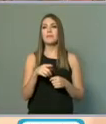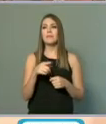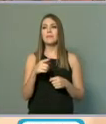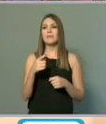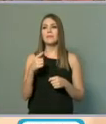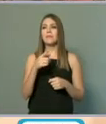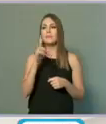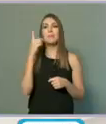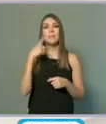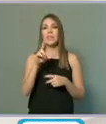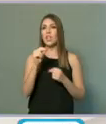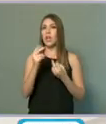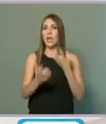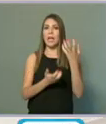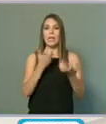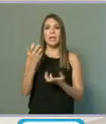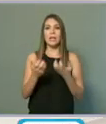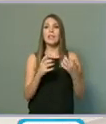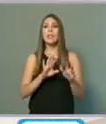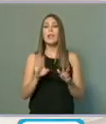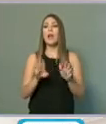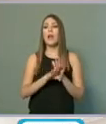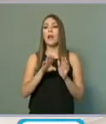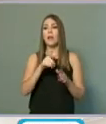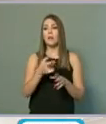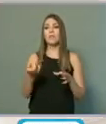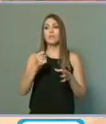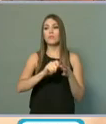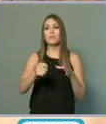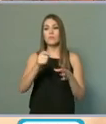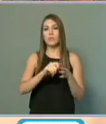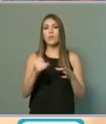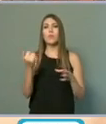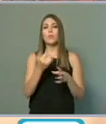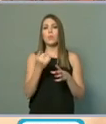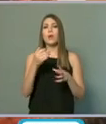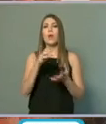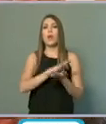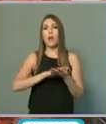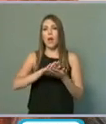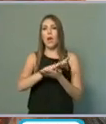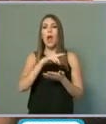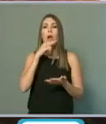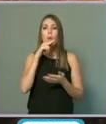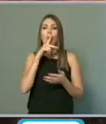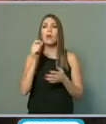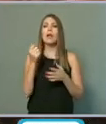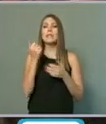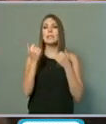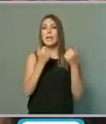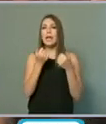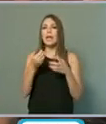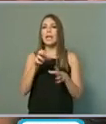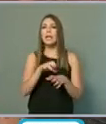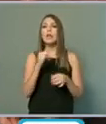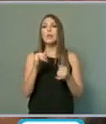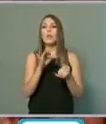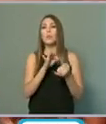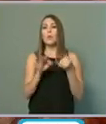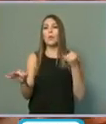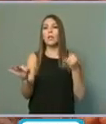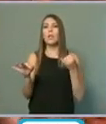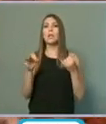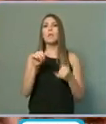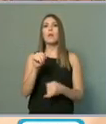Que no se vaya a quemar. Y ya nada más, mi pame. Vamos entonces montando una capa de aguacate, la capa de sandía y terminamos con camote. en la Oye, parte y es de